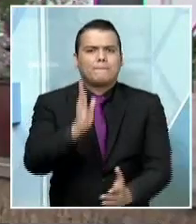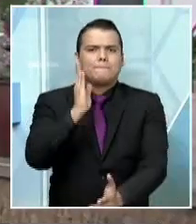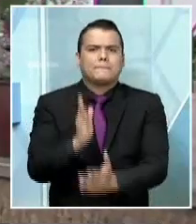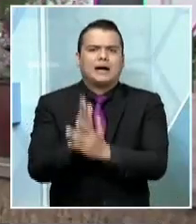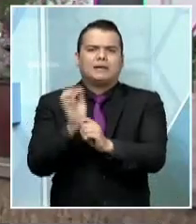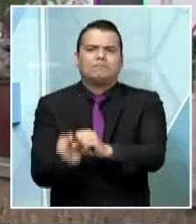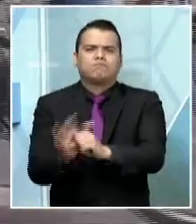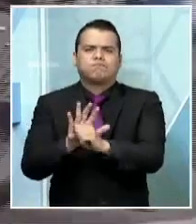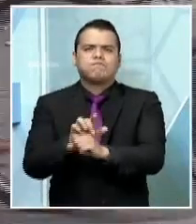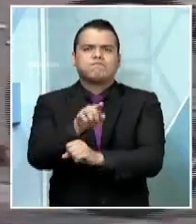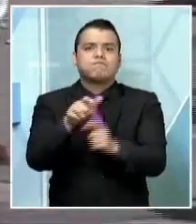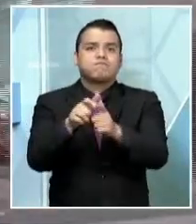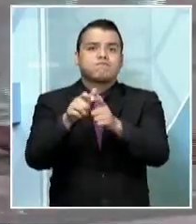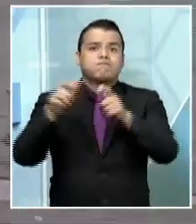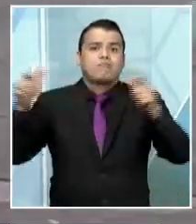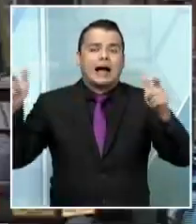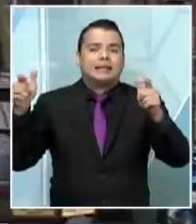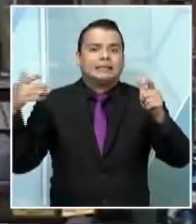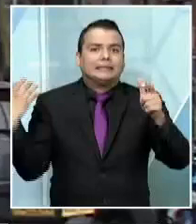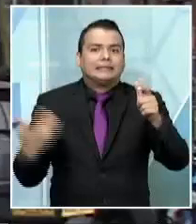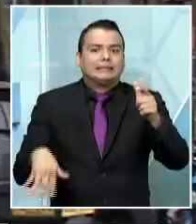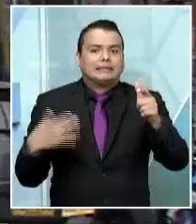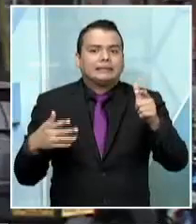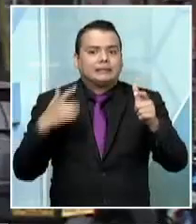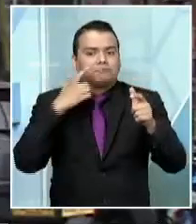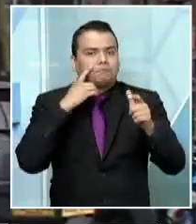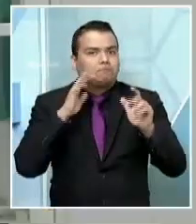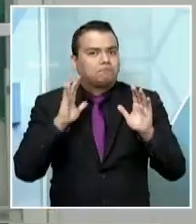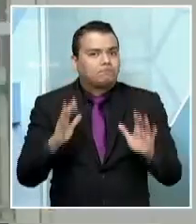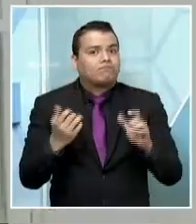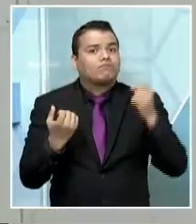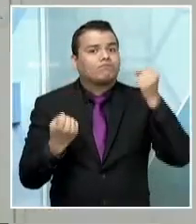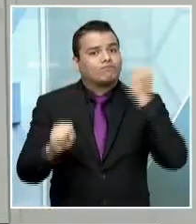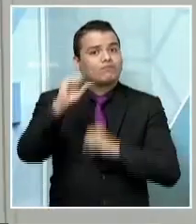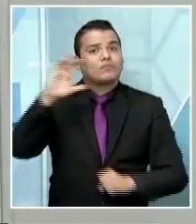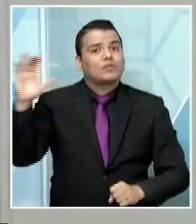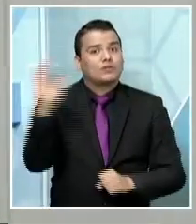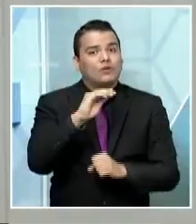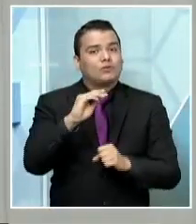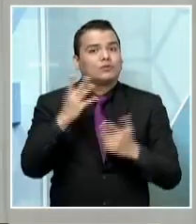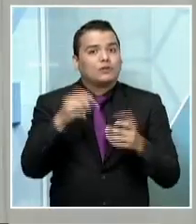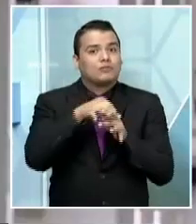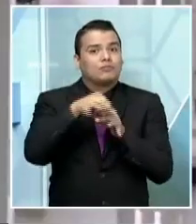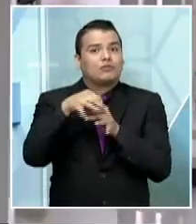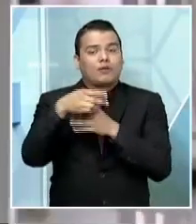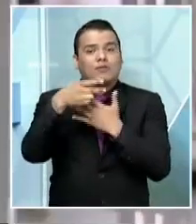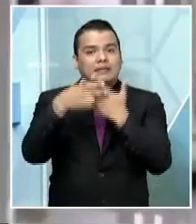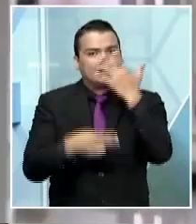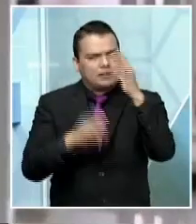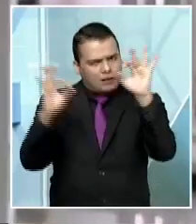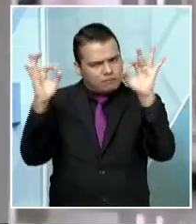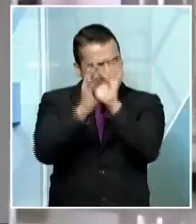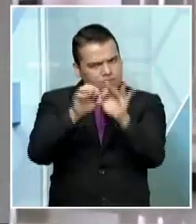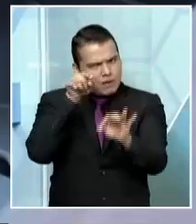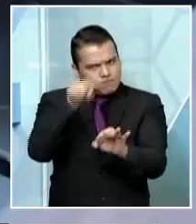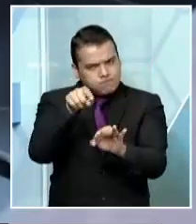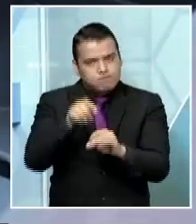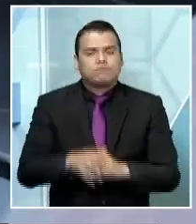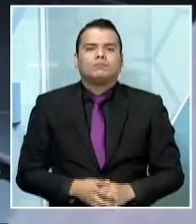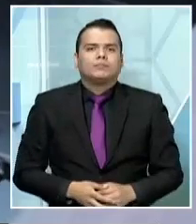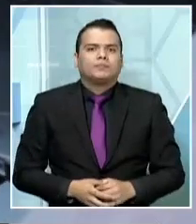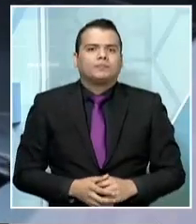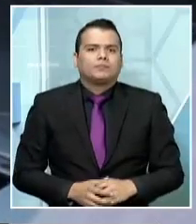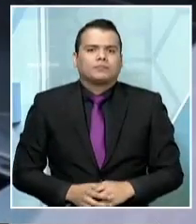casos de COVID-19 en el departamento llevó a que las autoridades de salud tengan a 7 municipios del Valle del Cauca en